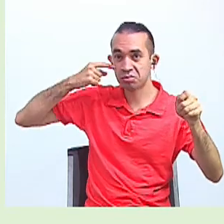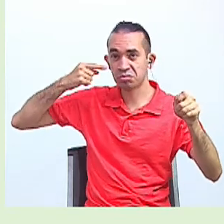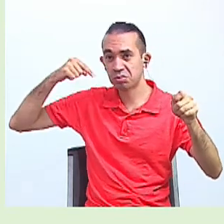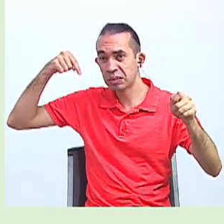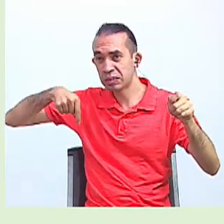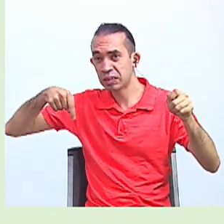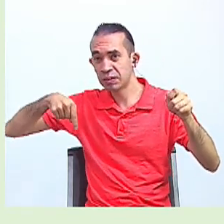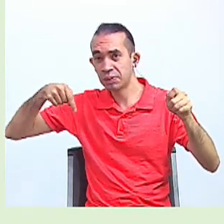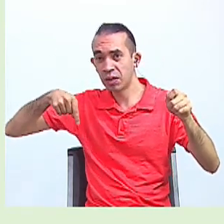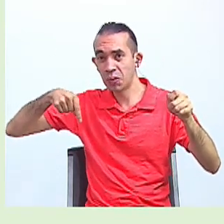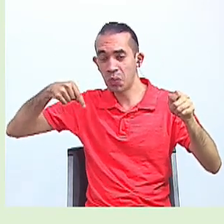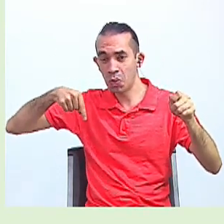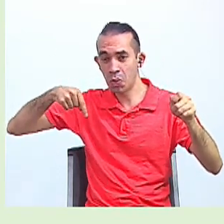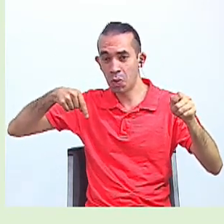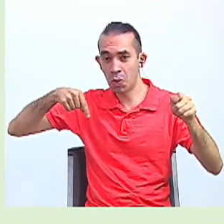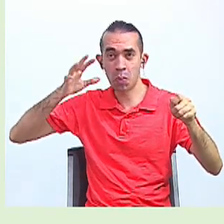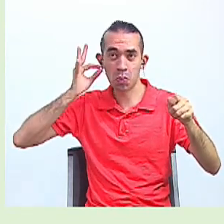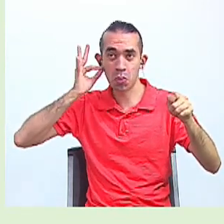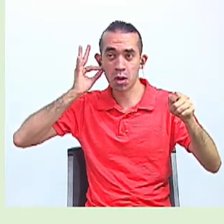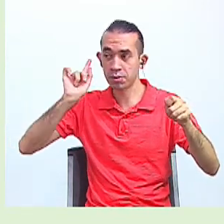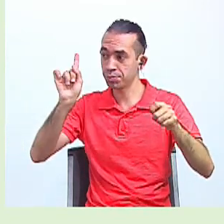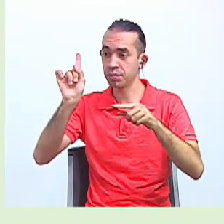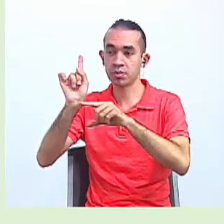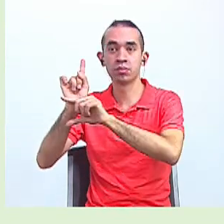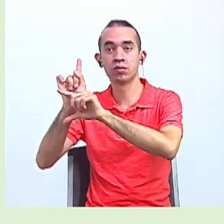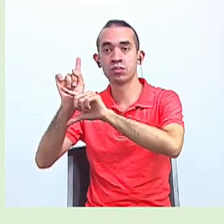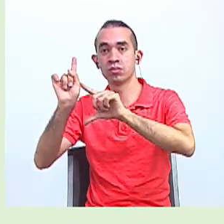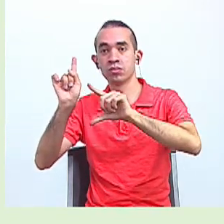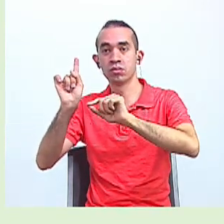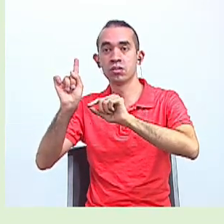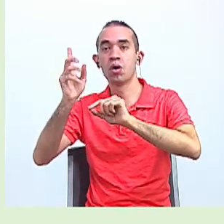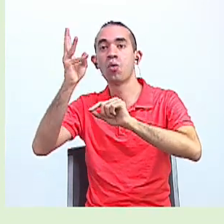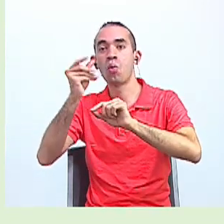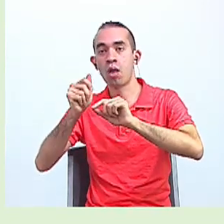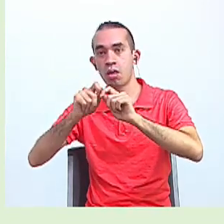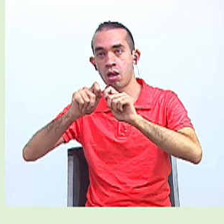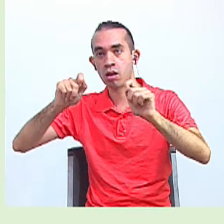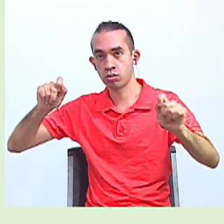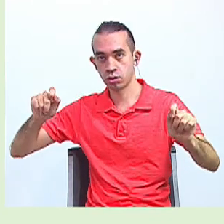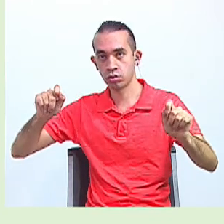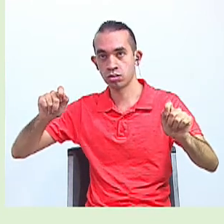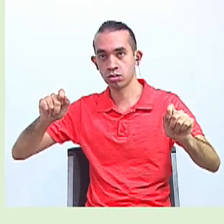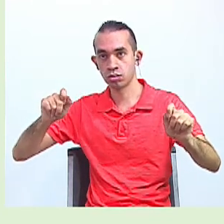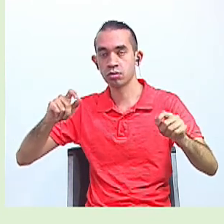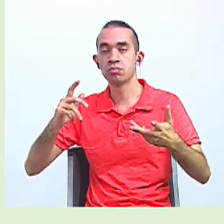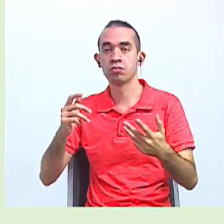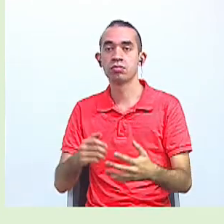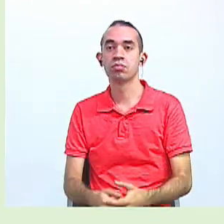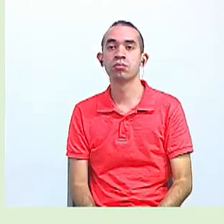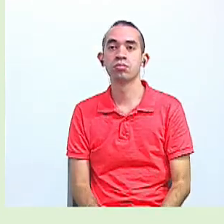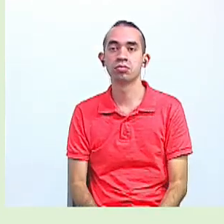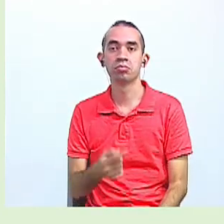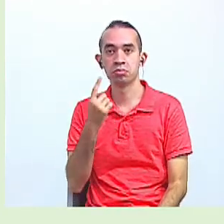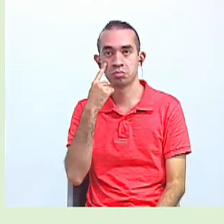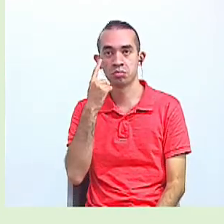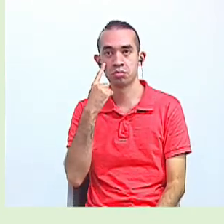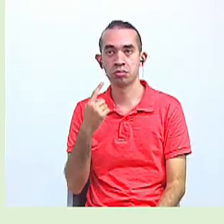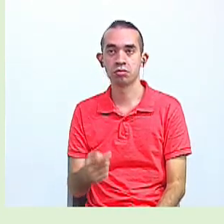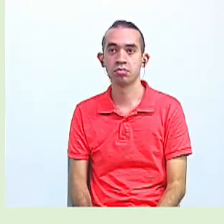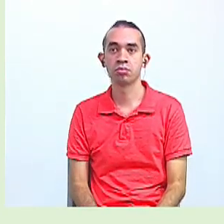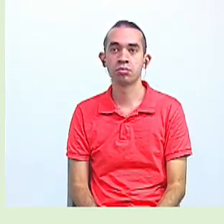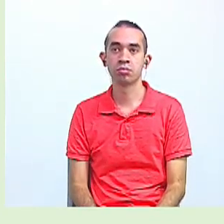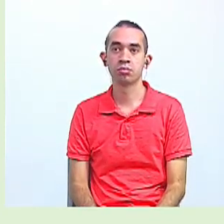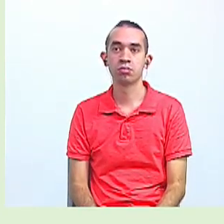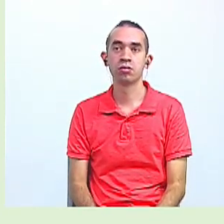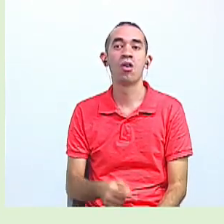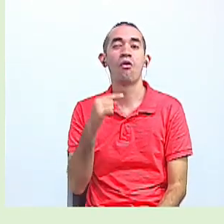de los pies de Amanda, dice cuánta longitud recorrió, en este caso la joven. Veamos con